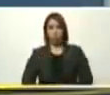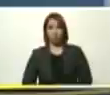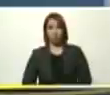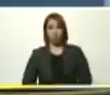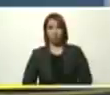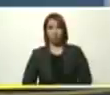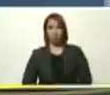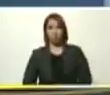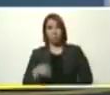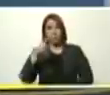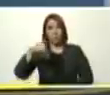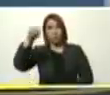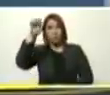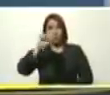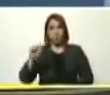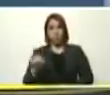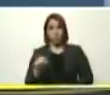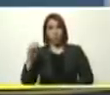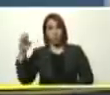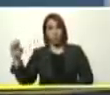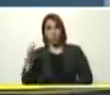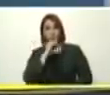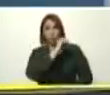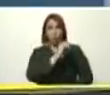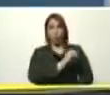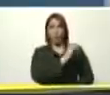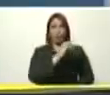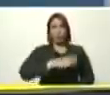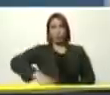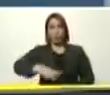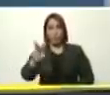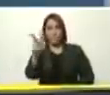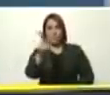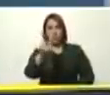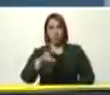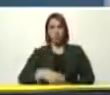de norte a sur, de este a oeste del territorio nacional.